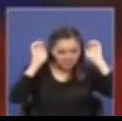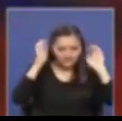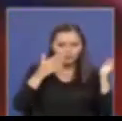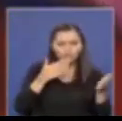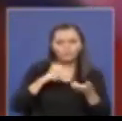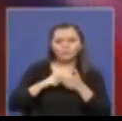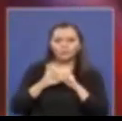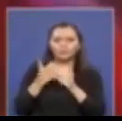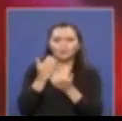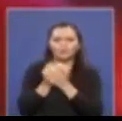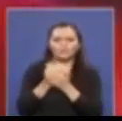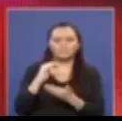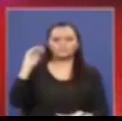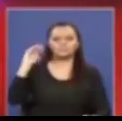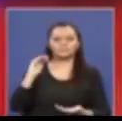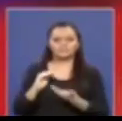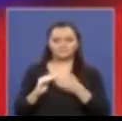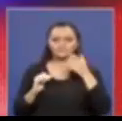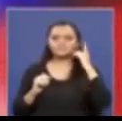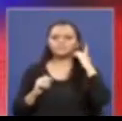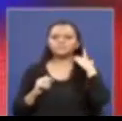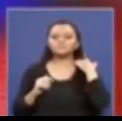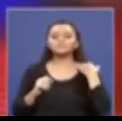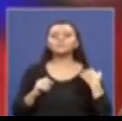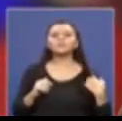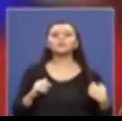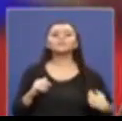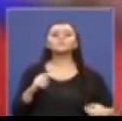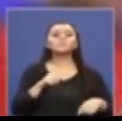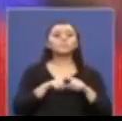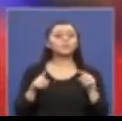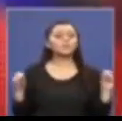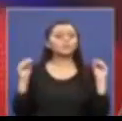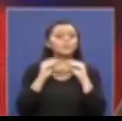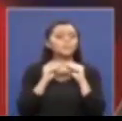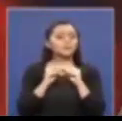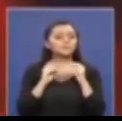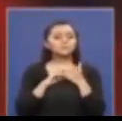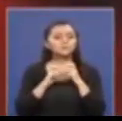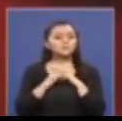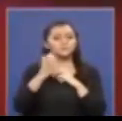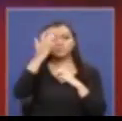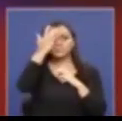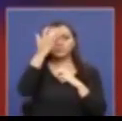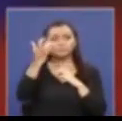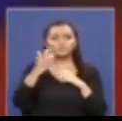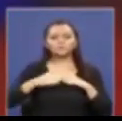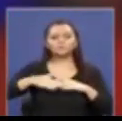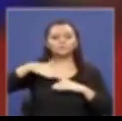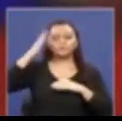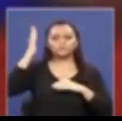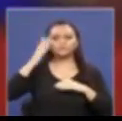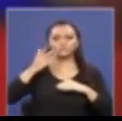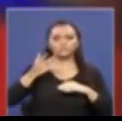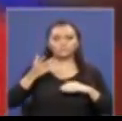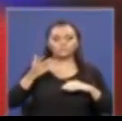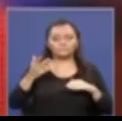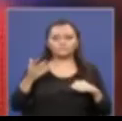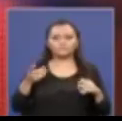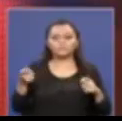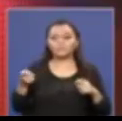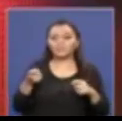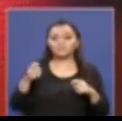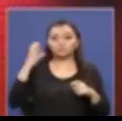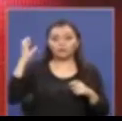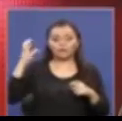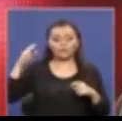en Carchi, pero que nadie se engañe, ¿no? Fruto directamente de la gran depreciación del peso